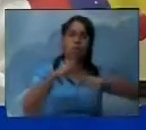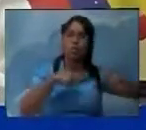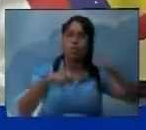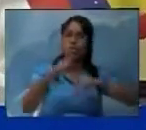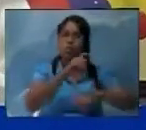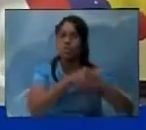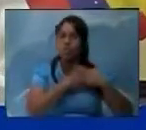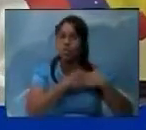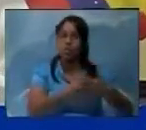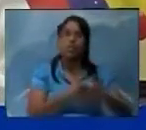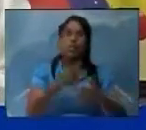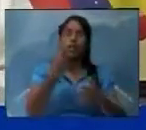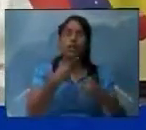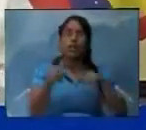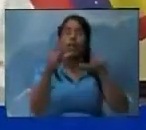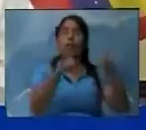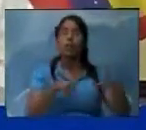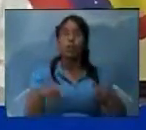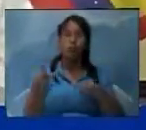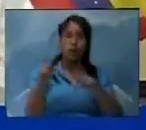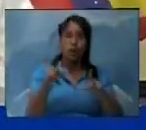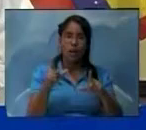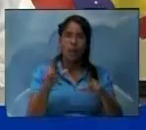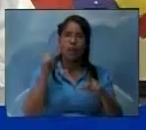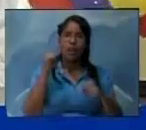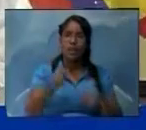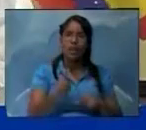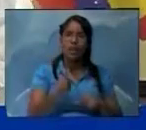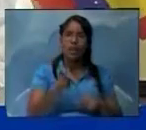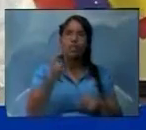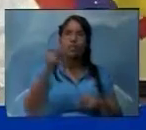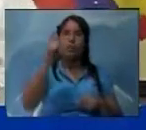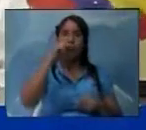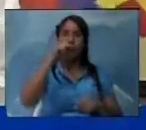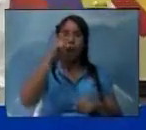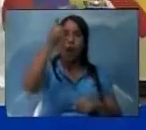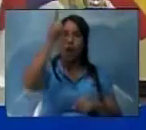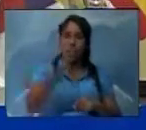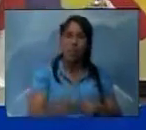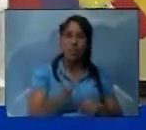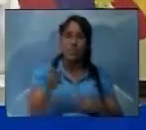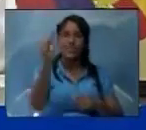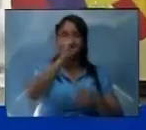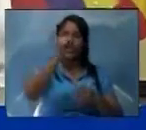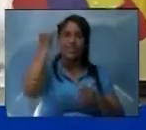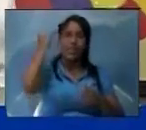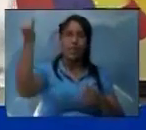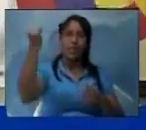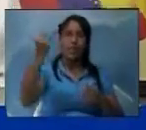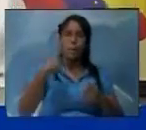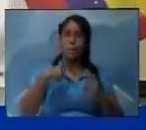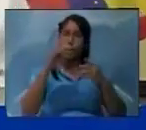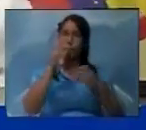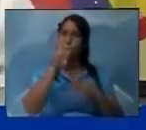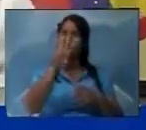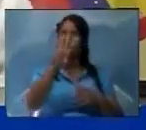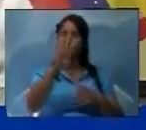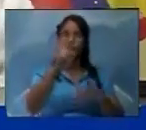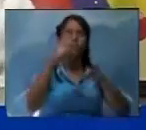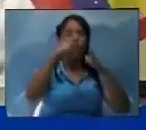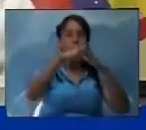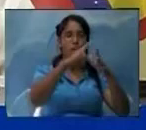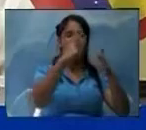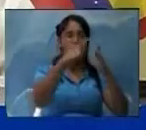la provincia de Babilonia. Esos varones son Sadra, Mesá